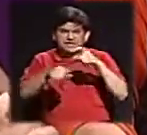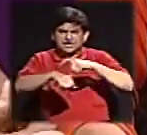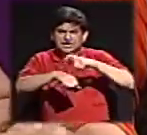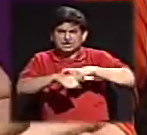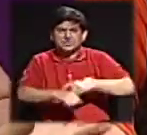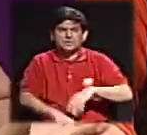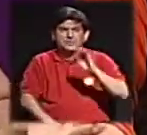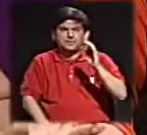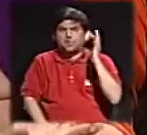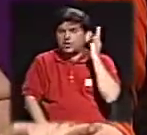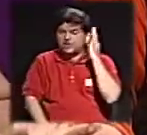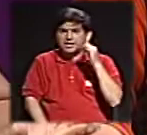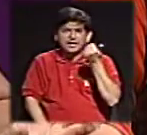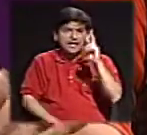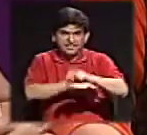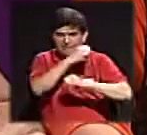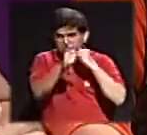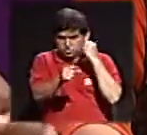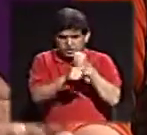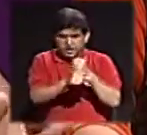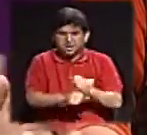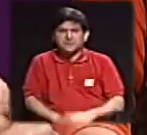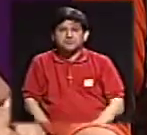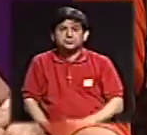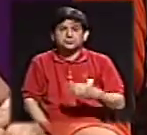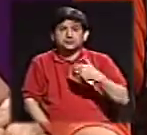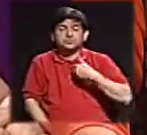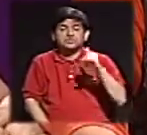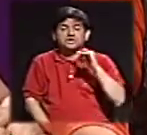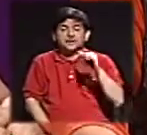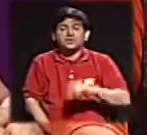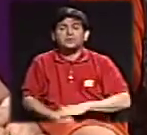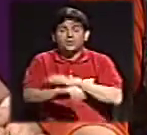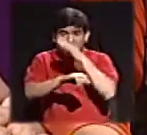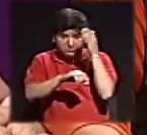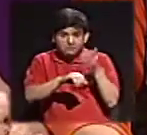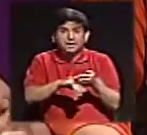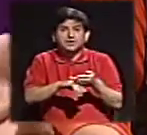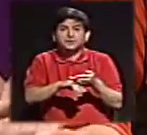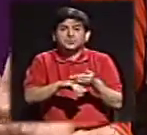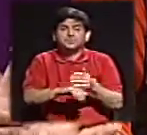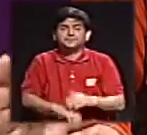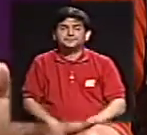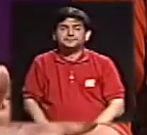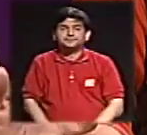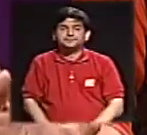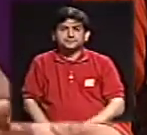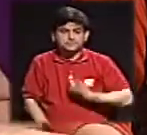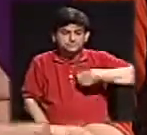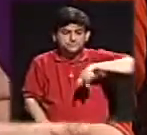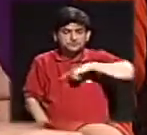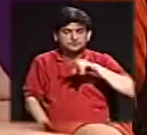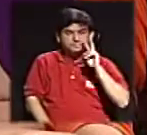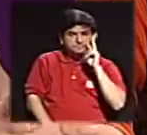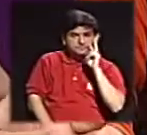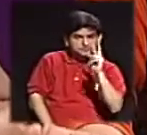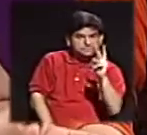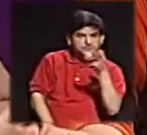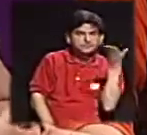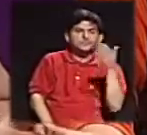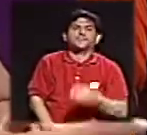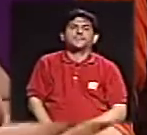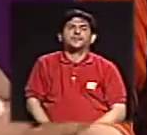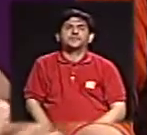también de una niña pequeña de 12 años que tiene también un embarazo. Y lo que estamos viendo que es